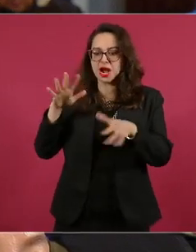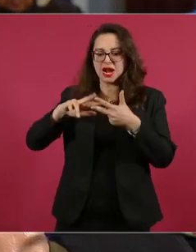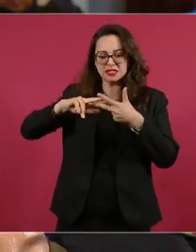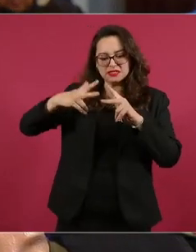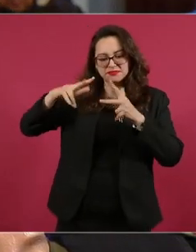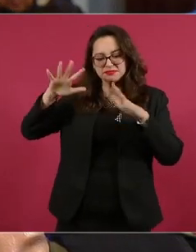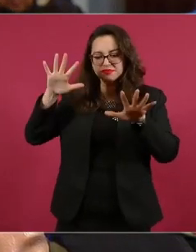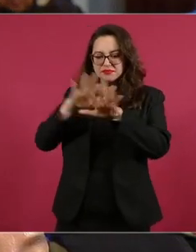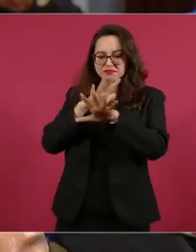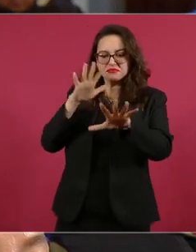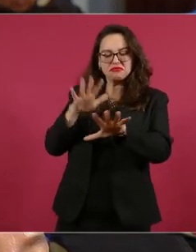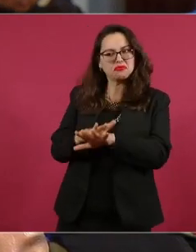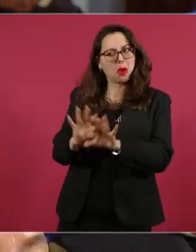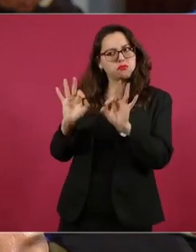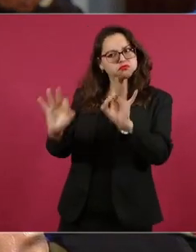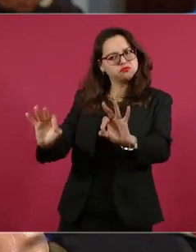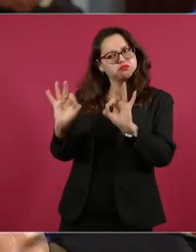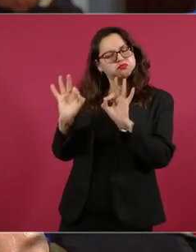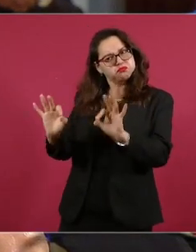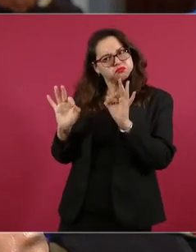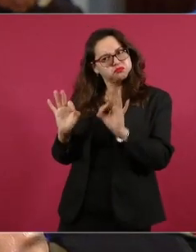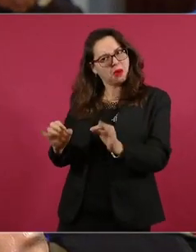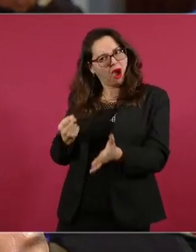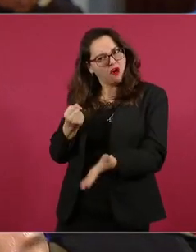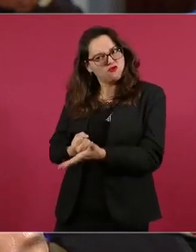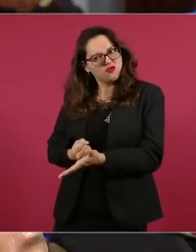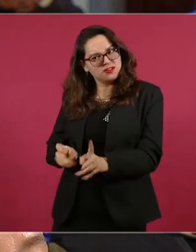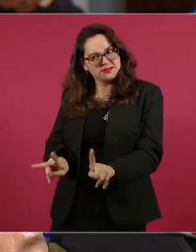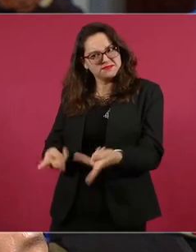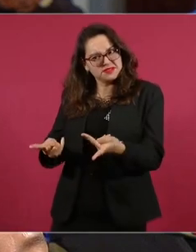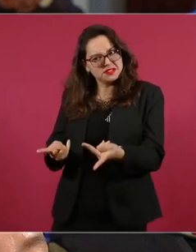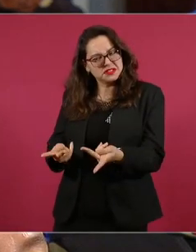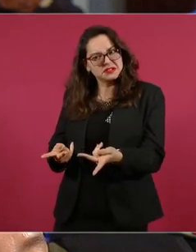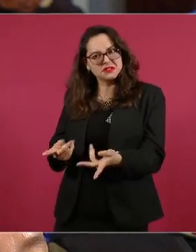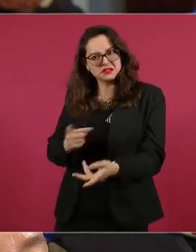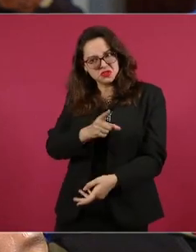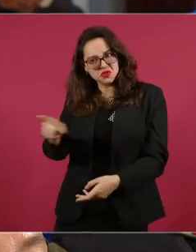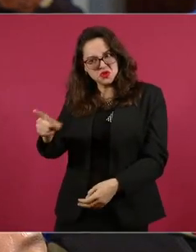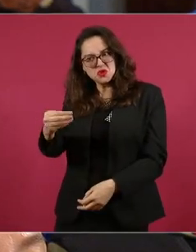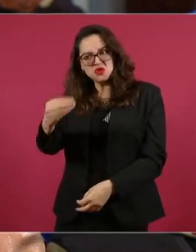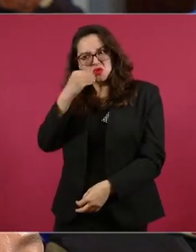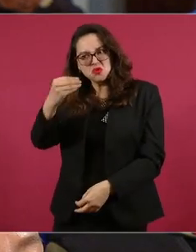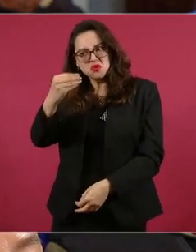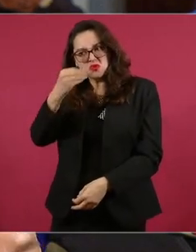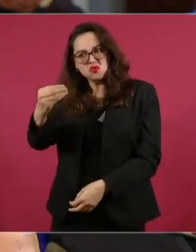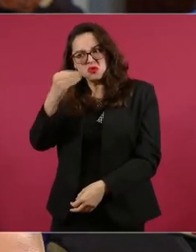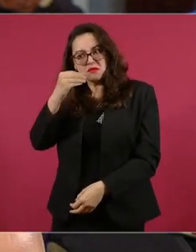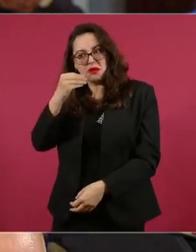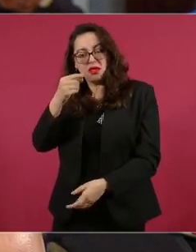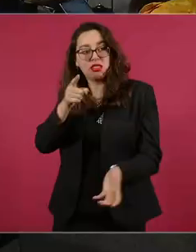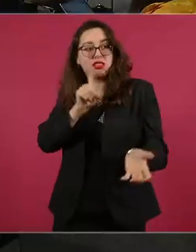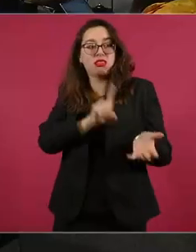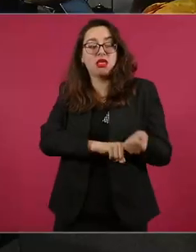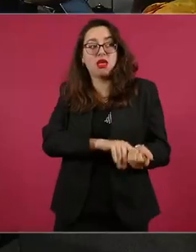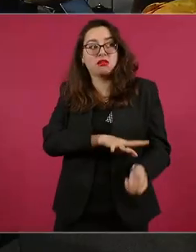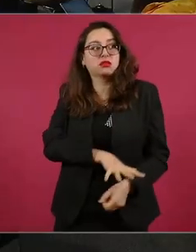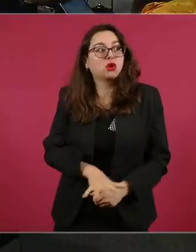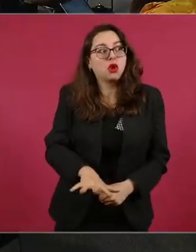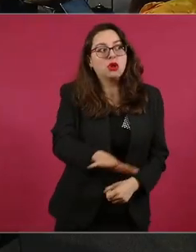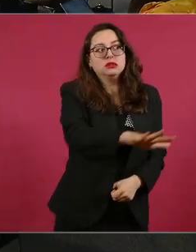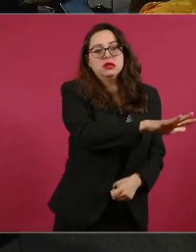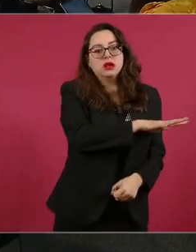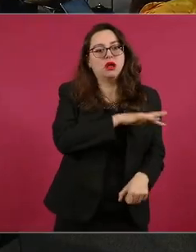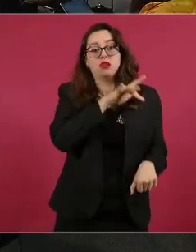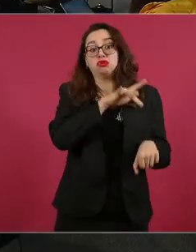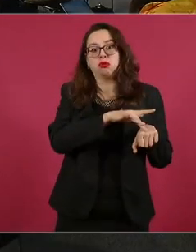nada las semillas transgénicas, el maíz transgénico, por otro lado